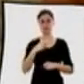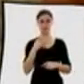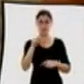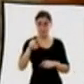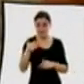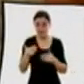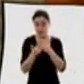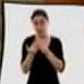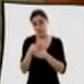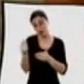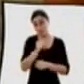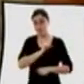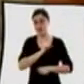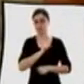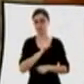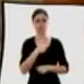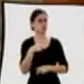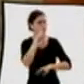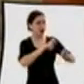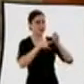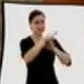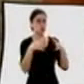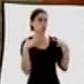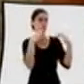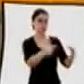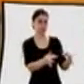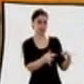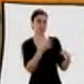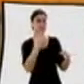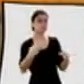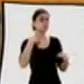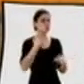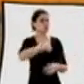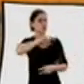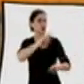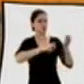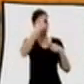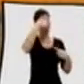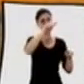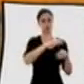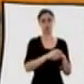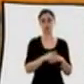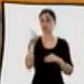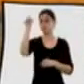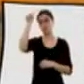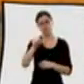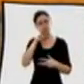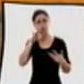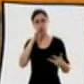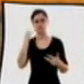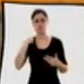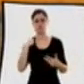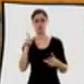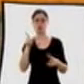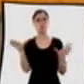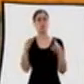meses o días. No vuelvo a buscarte nunca más. Si te pierdes, que te busque la policía. La película se sustenta